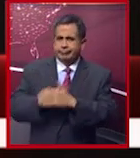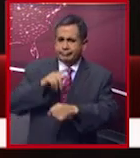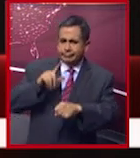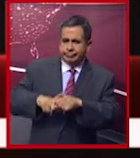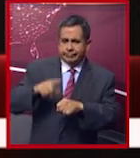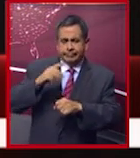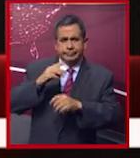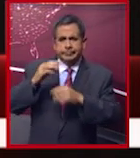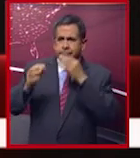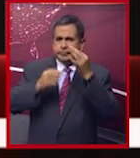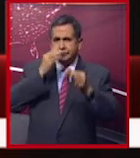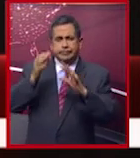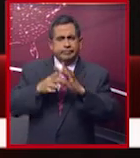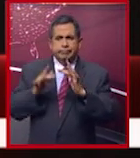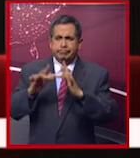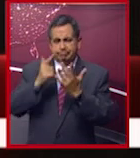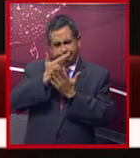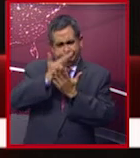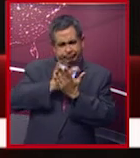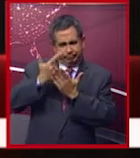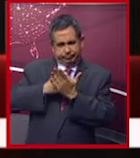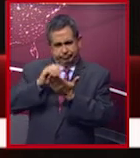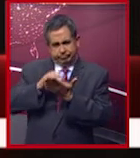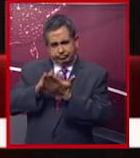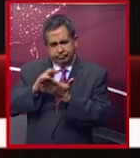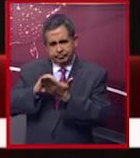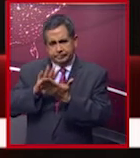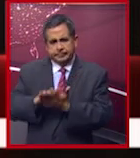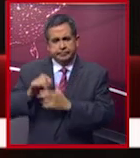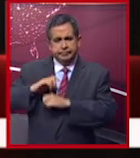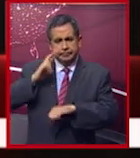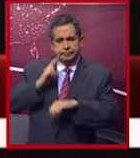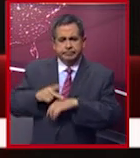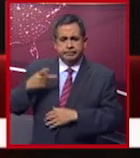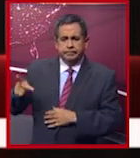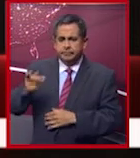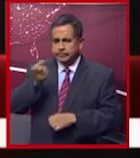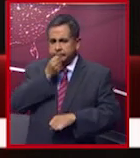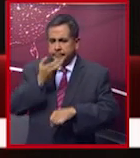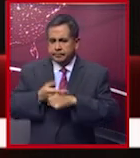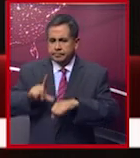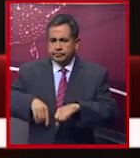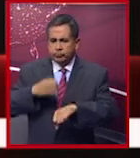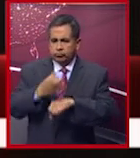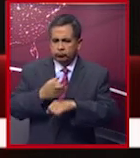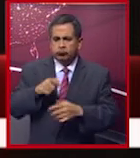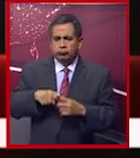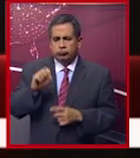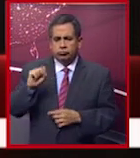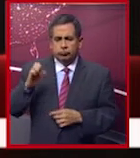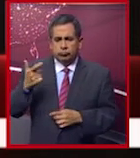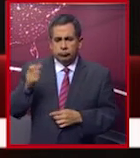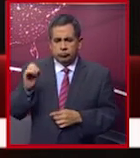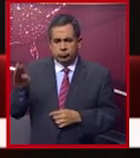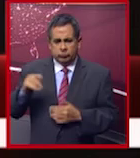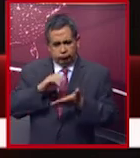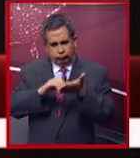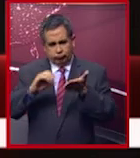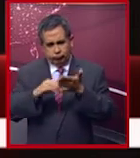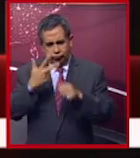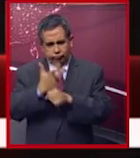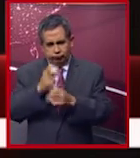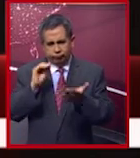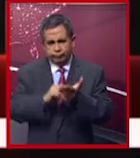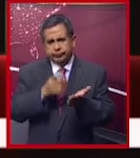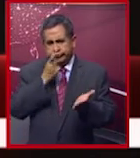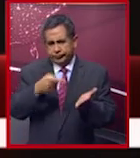Nacional de Medios de Comunicación, que queda a cargo de la Secretaría de Gobernación, tal y como lo prevé el capítulo 8 del